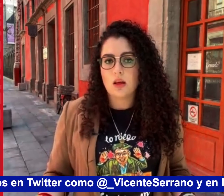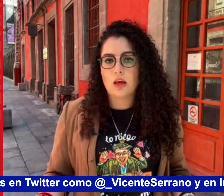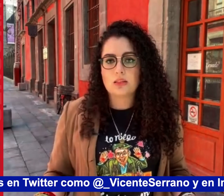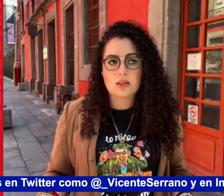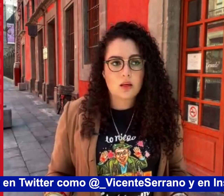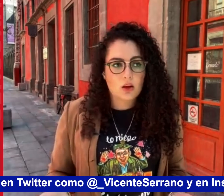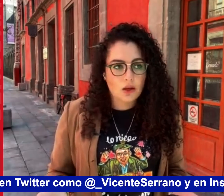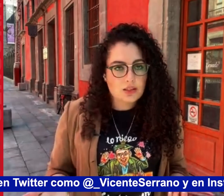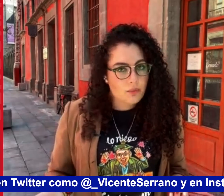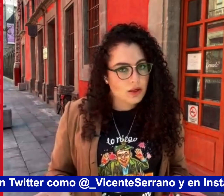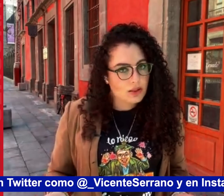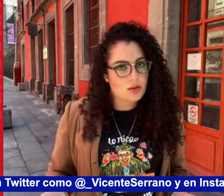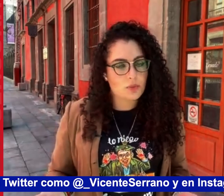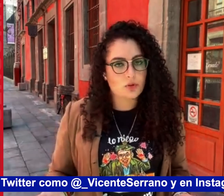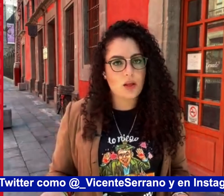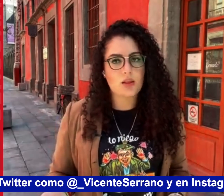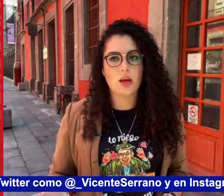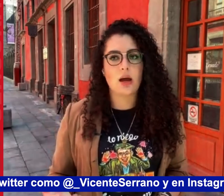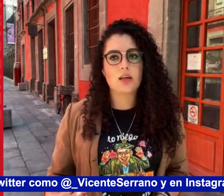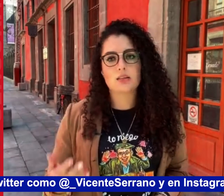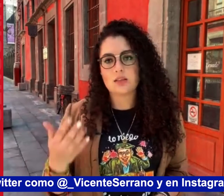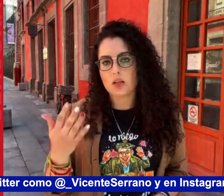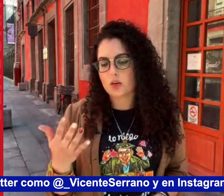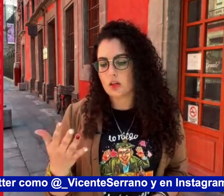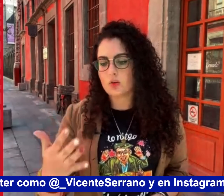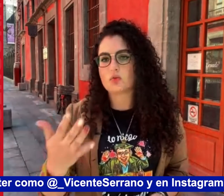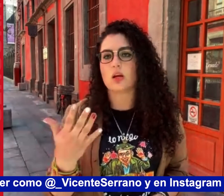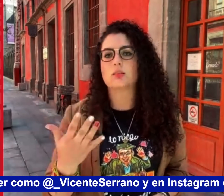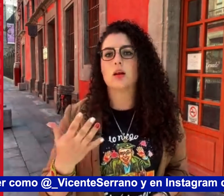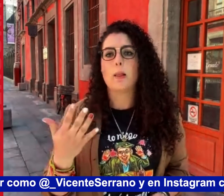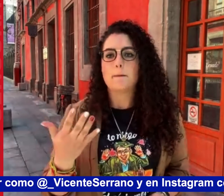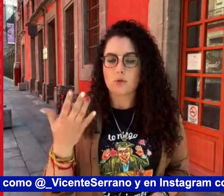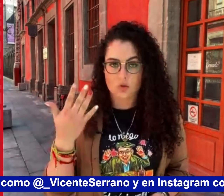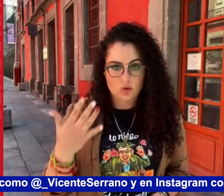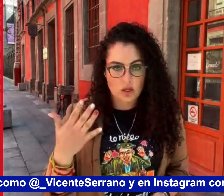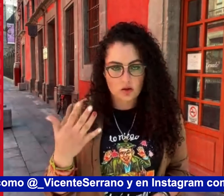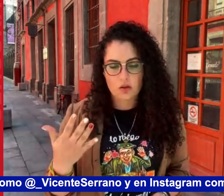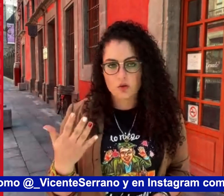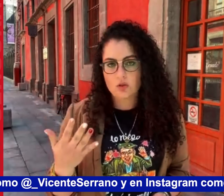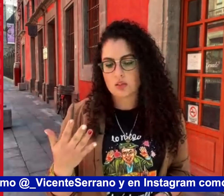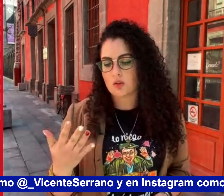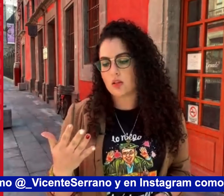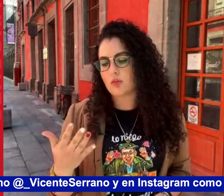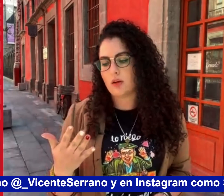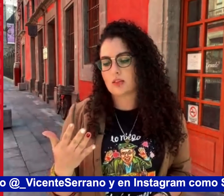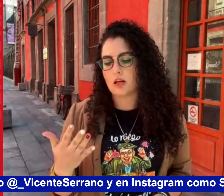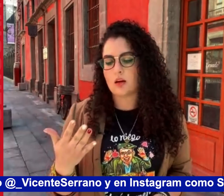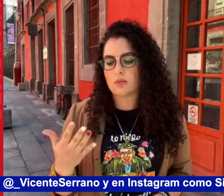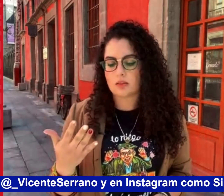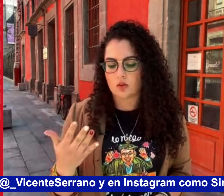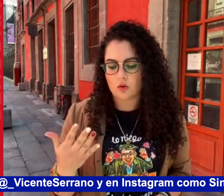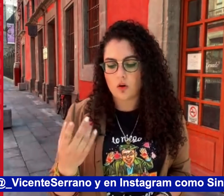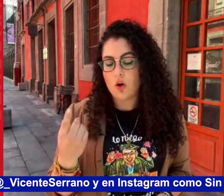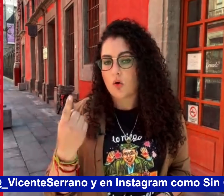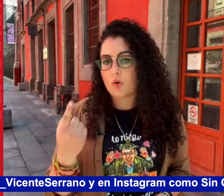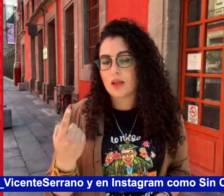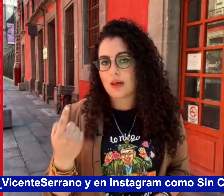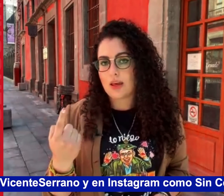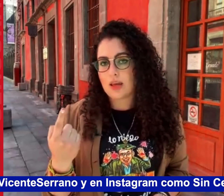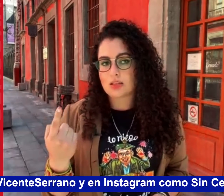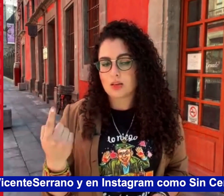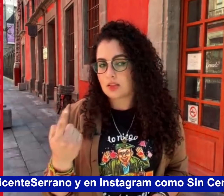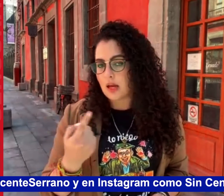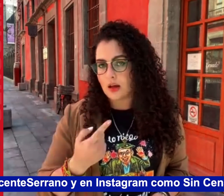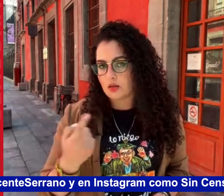investigaciones. Creo que esta parte es importante. Hay 5 denuncias. Son 5 denuncias en contra de Félix Salgado Macedonio, una